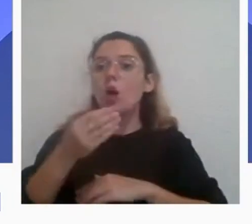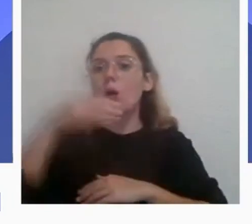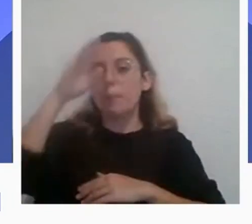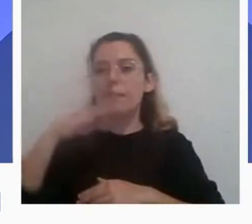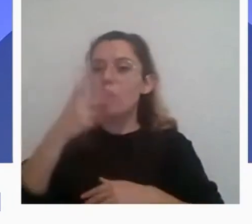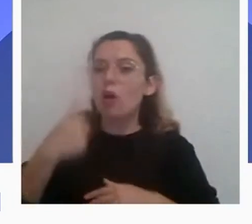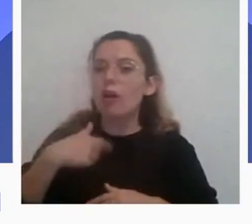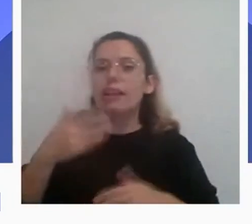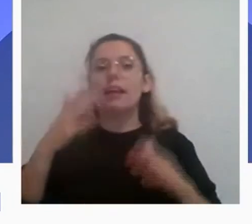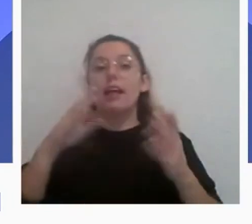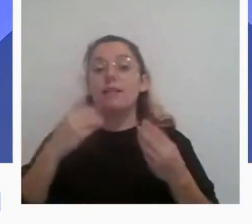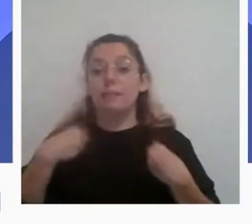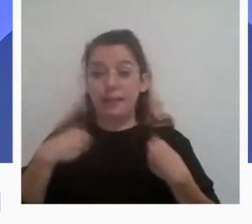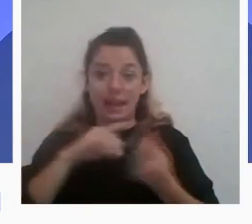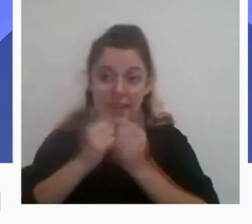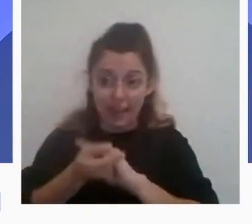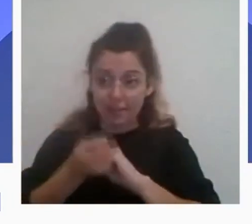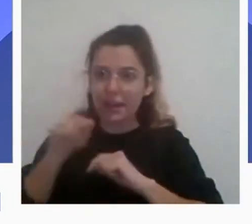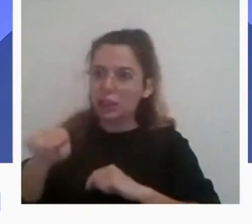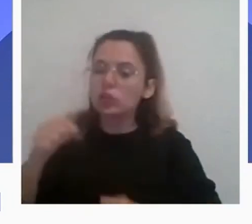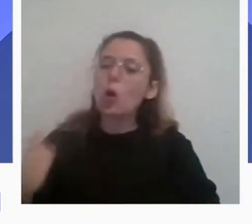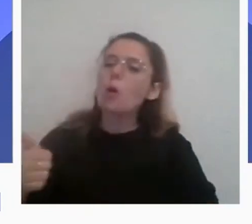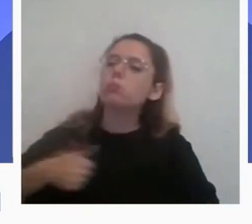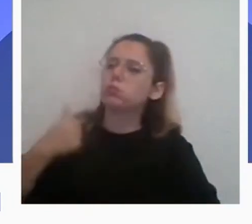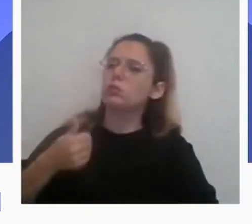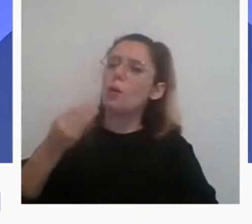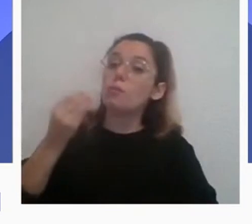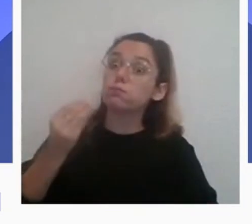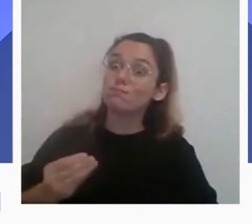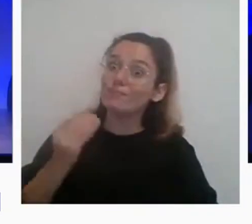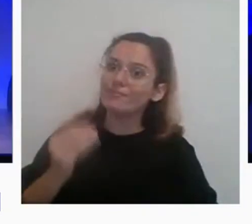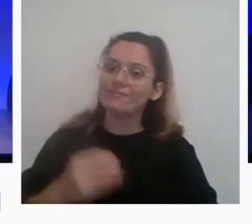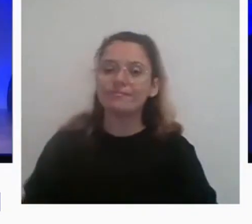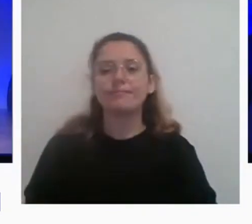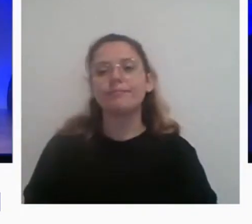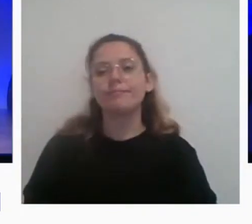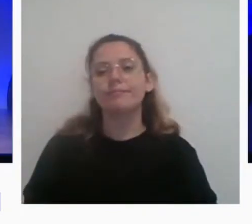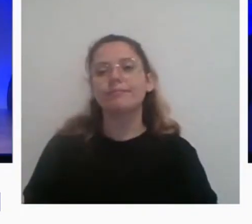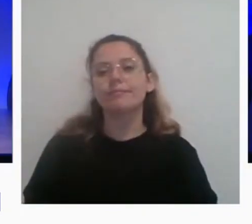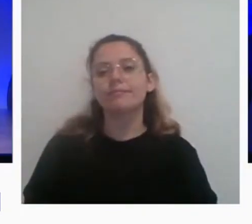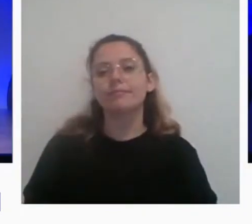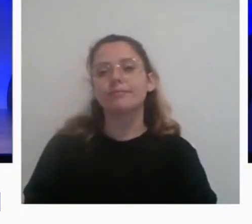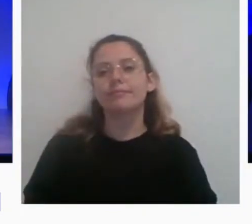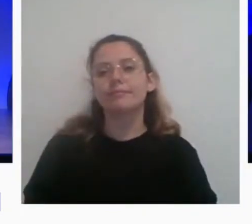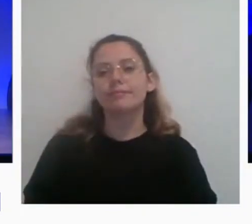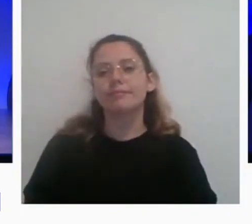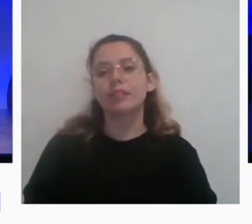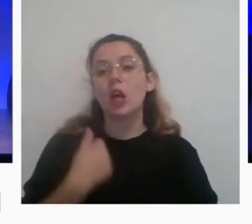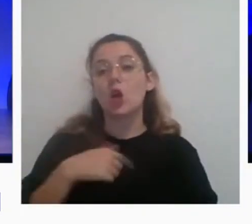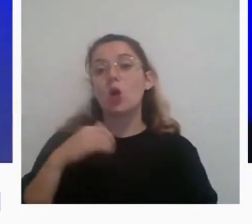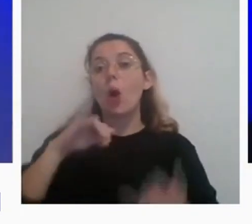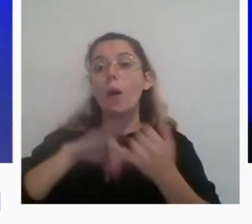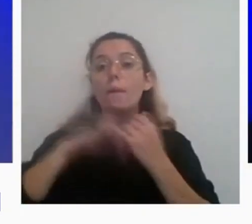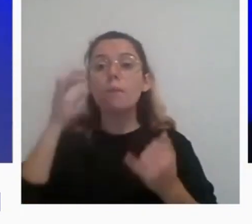cambia y eso también es una oportunidad extraordinaria, ¿no? Sí. Bueno, yo ya, fíjate, tengo un trato con mi mujer y con mi hijo y conmigo